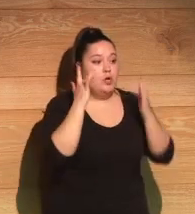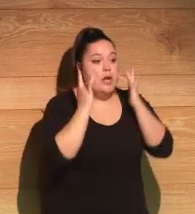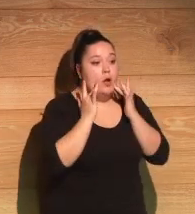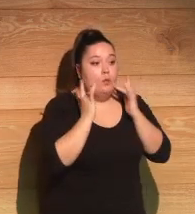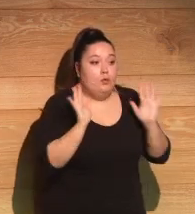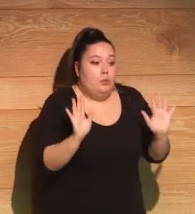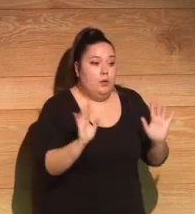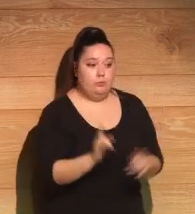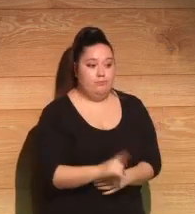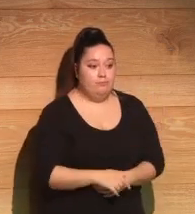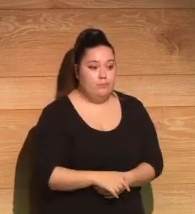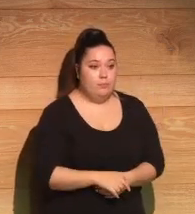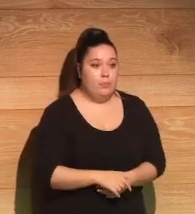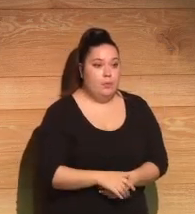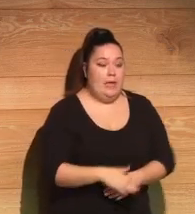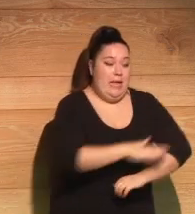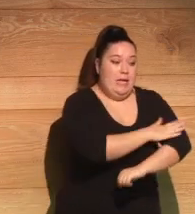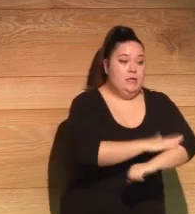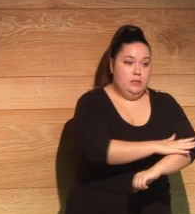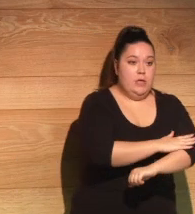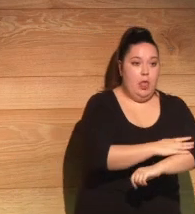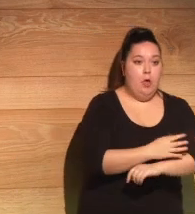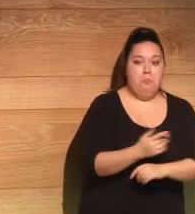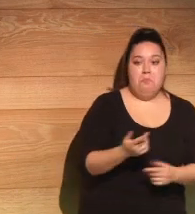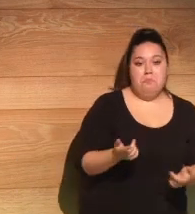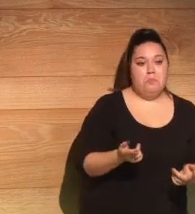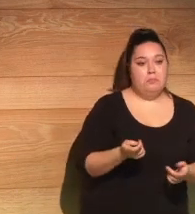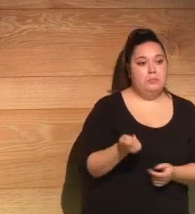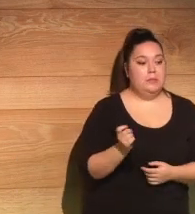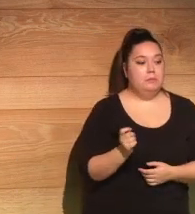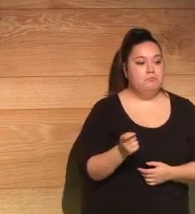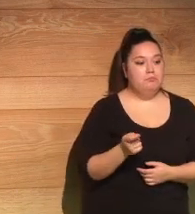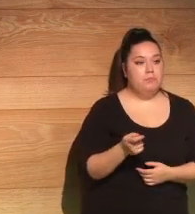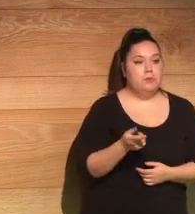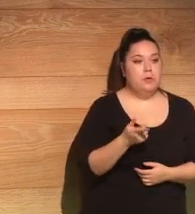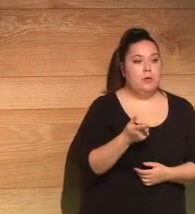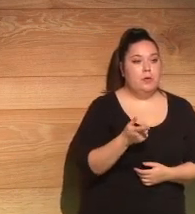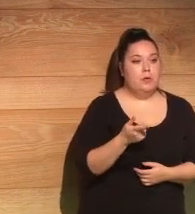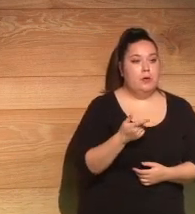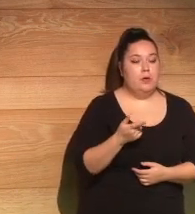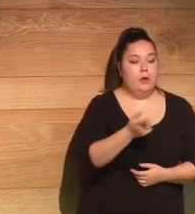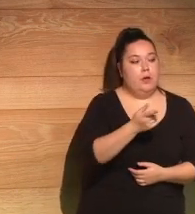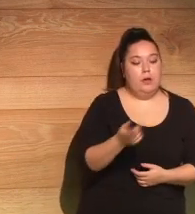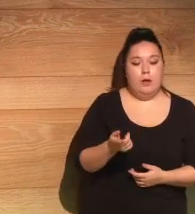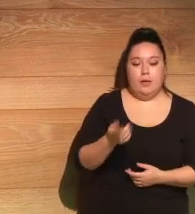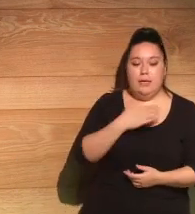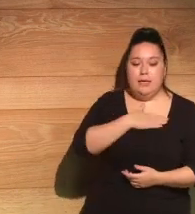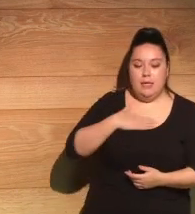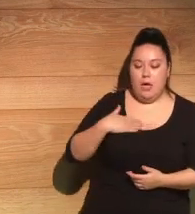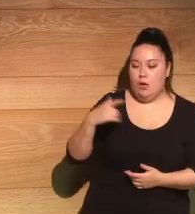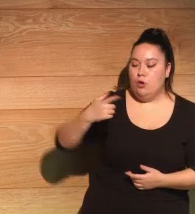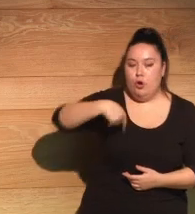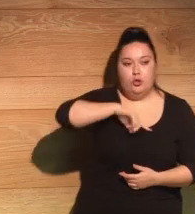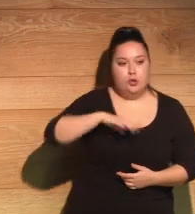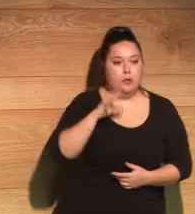estado que es muy rentable para que sigamos cada vez más adictos a la pantalla, adictos al Twitter o adictos